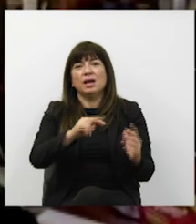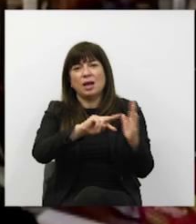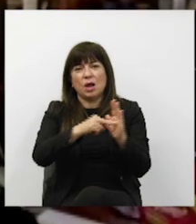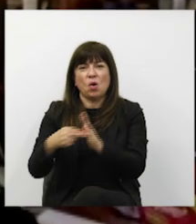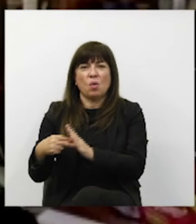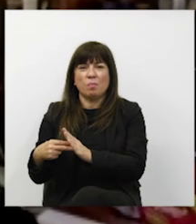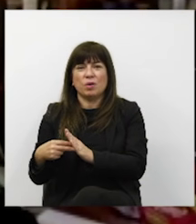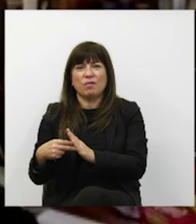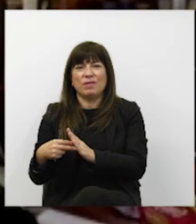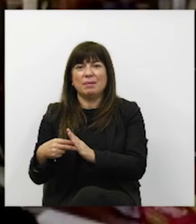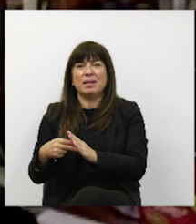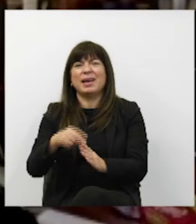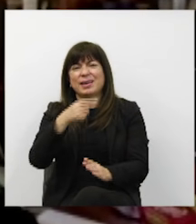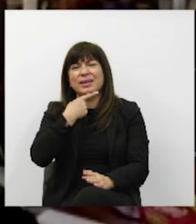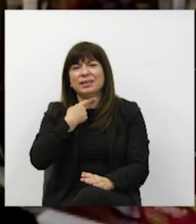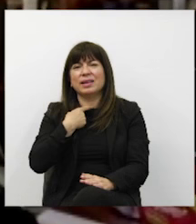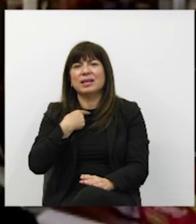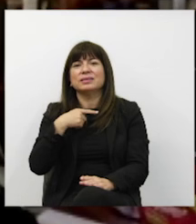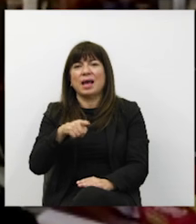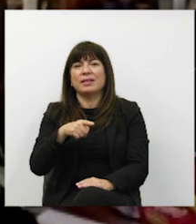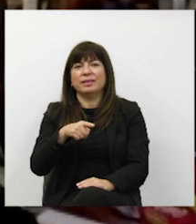problema interesante